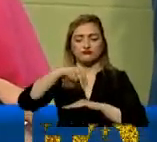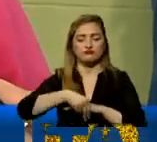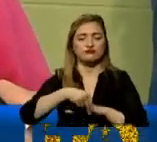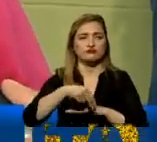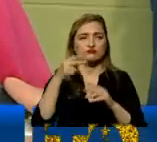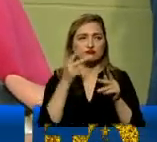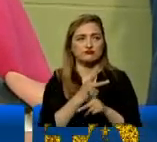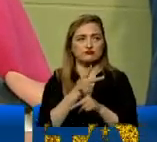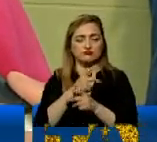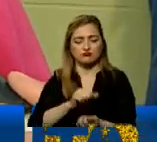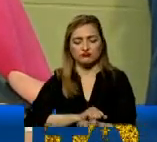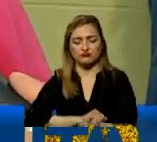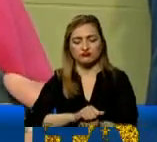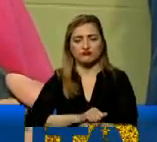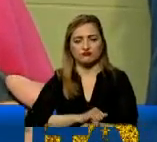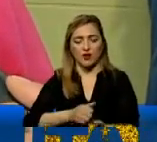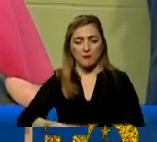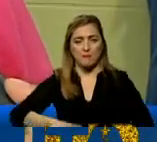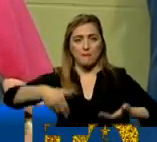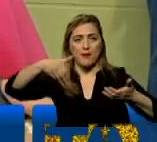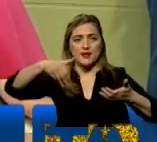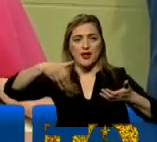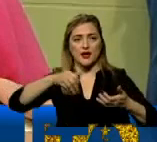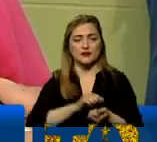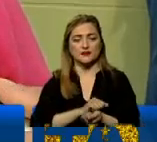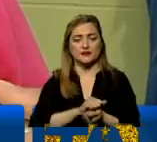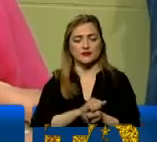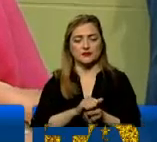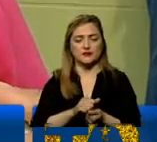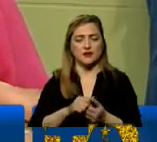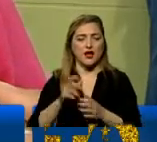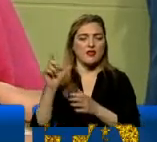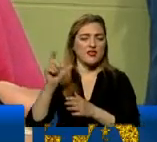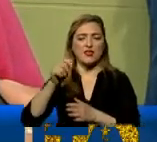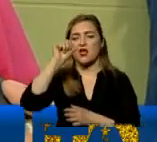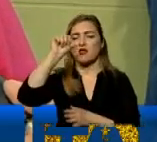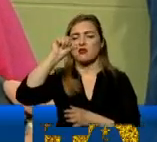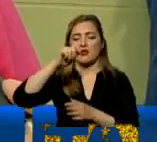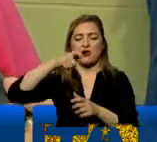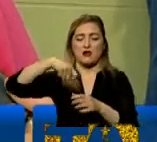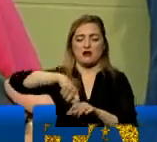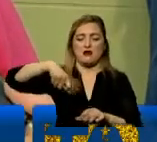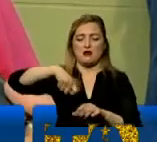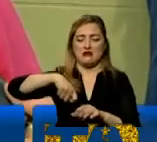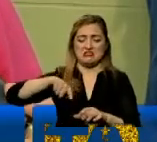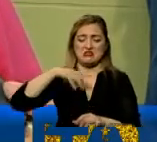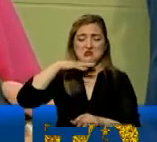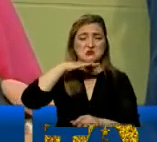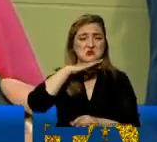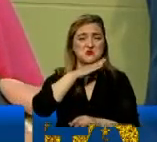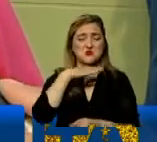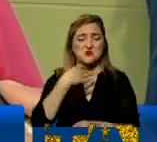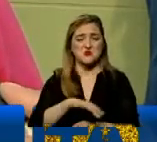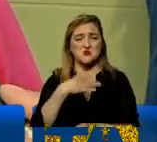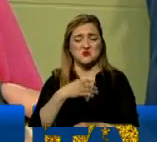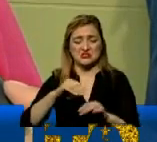el lavado de pañales, el coger, el lavar biberones, etcétera, no se puede hacer por cuanto el agua no es apta,